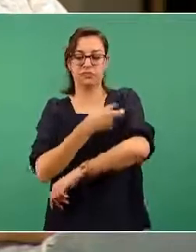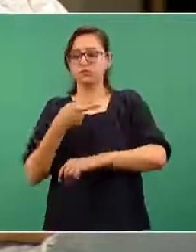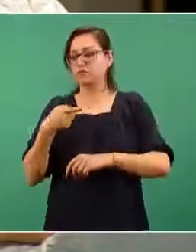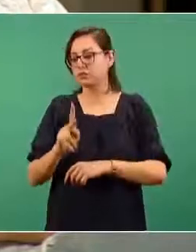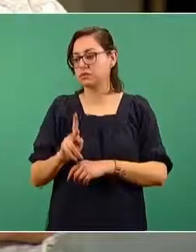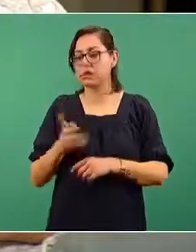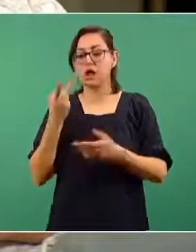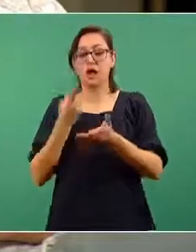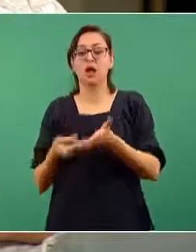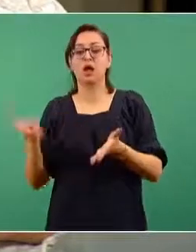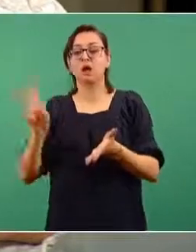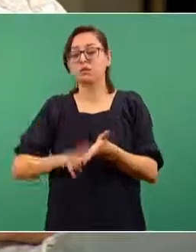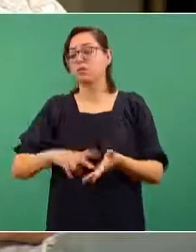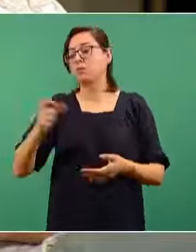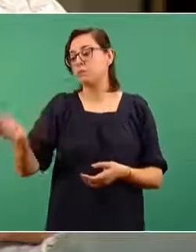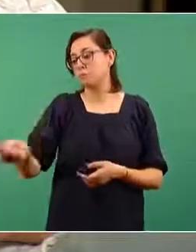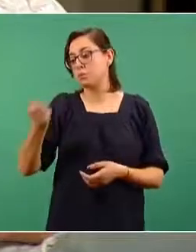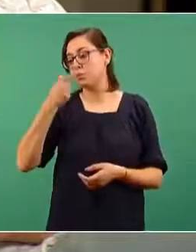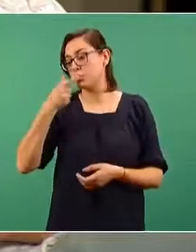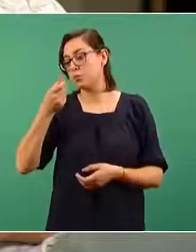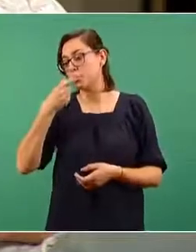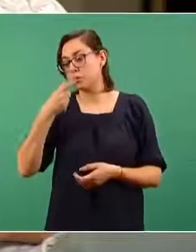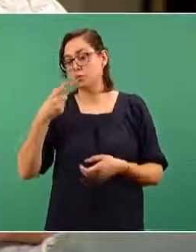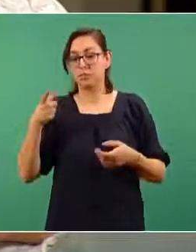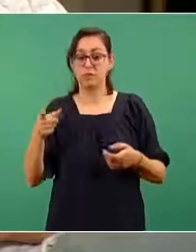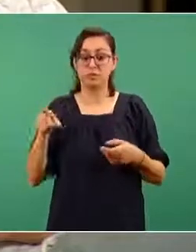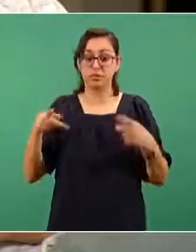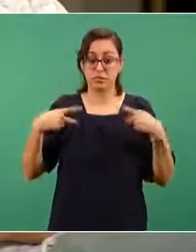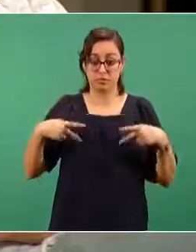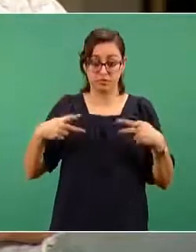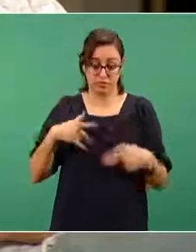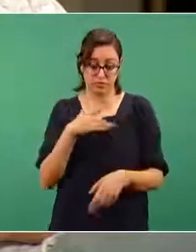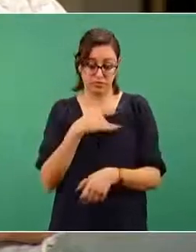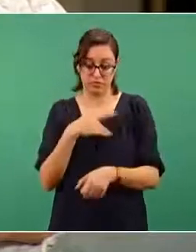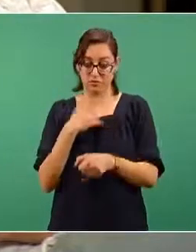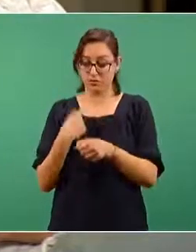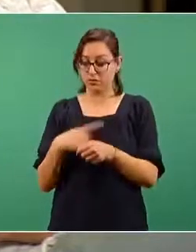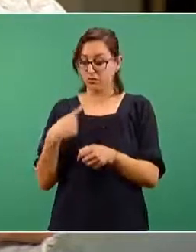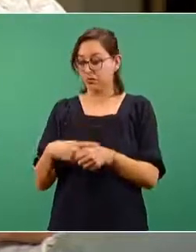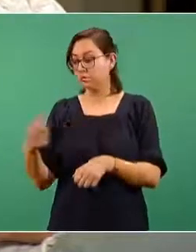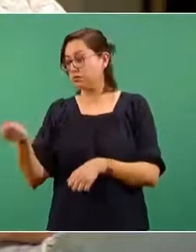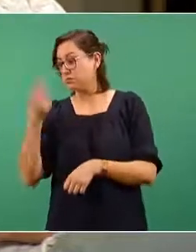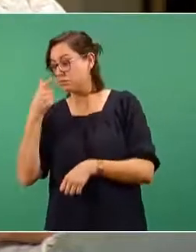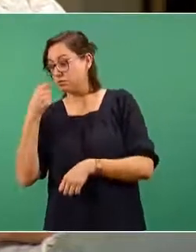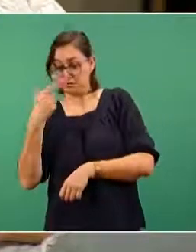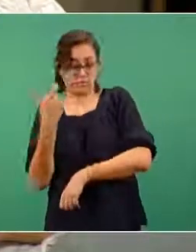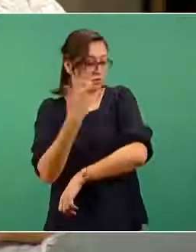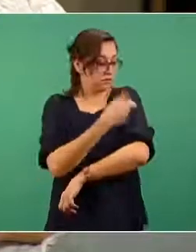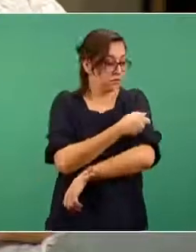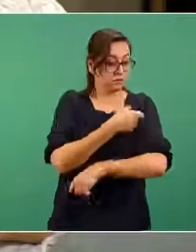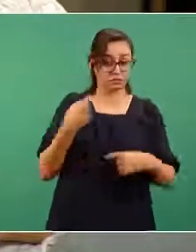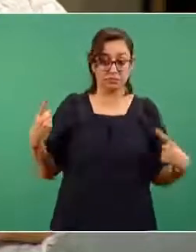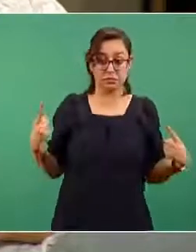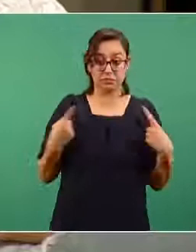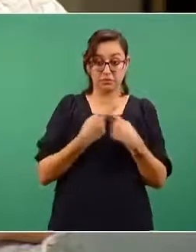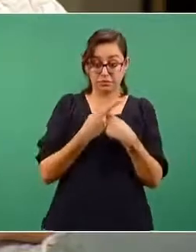tomando, hablaban que esta persona tenía problemas cardíacos, pero también están sacando situaciones, por decirlo, de que estén tomando también antibióticos